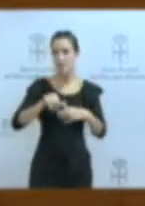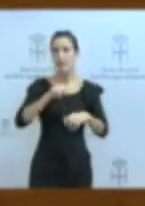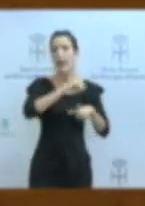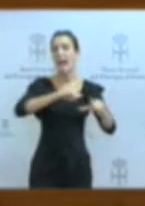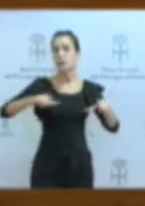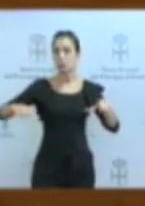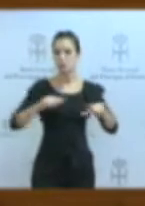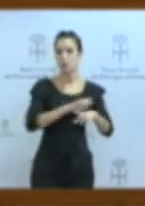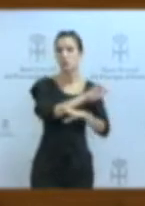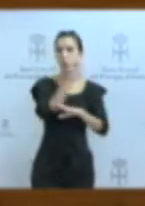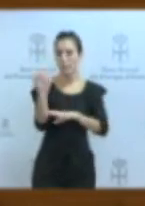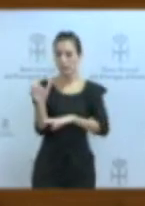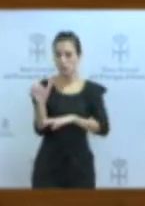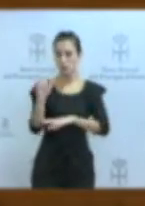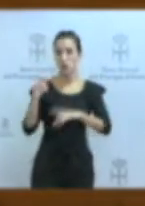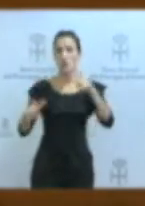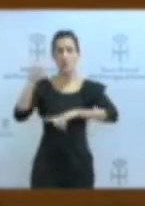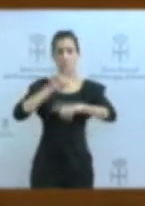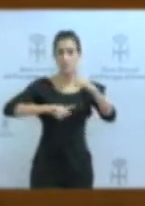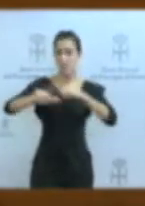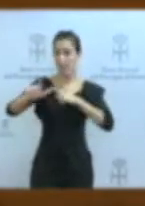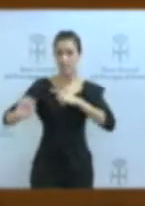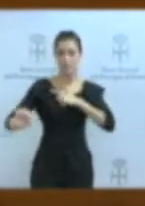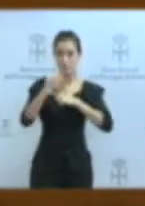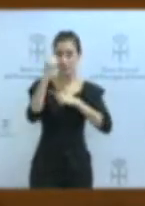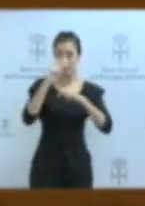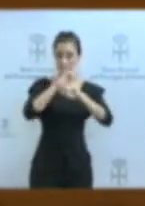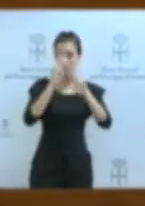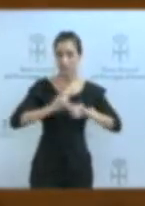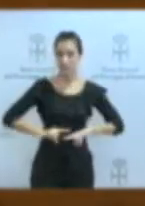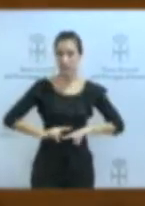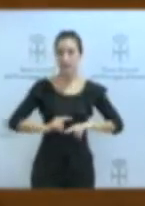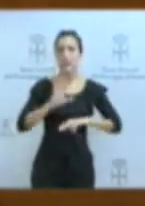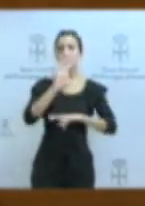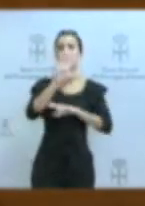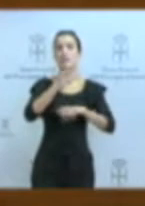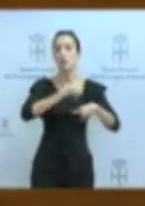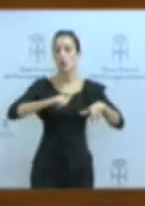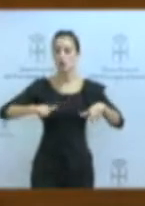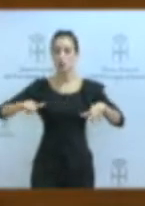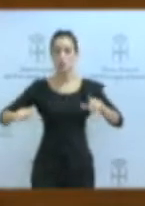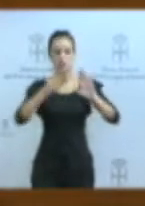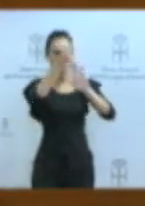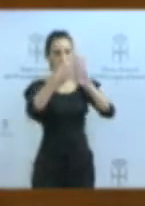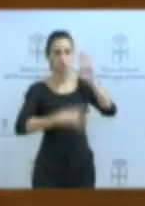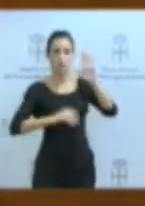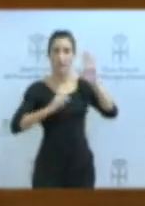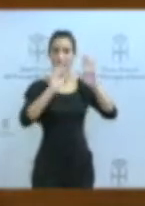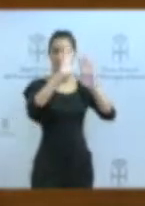y los 5 aeropuertos que aparecen en primer lugar son precisamente los que hemos seleccionado y no